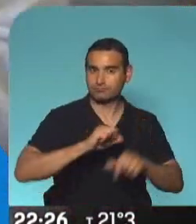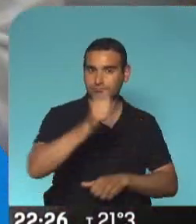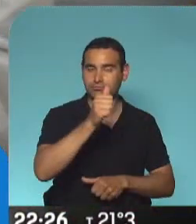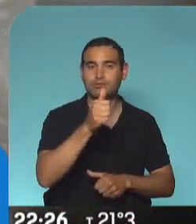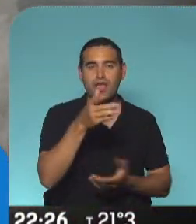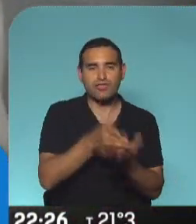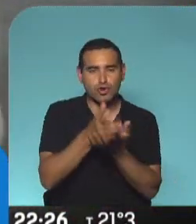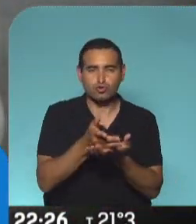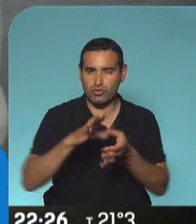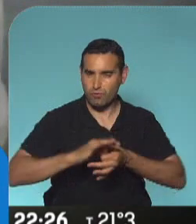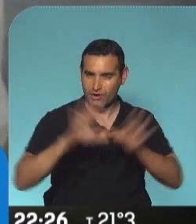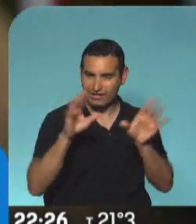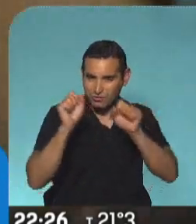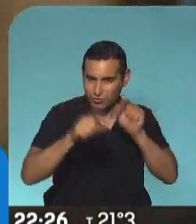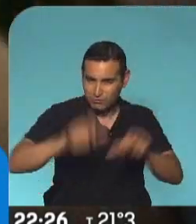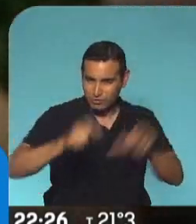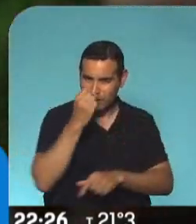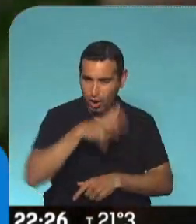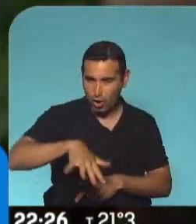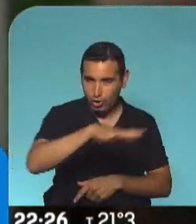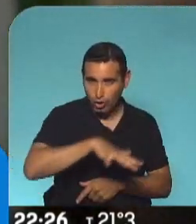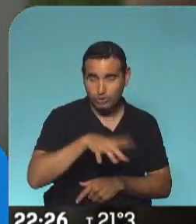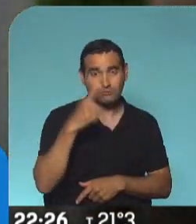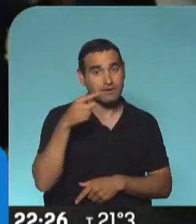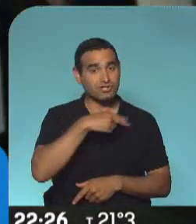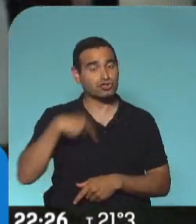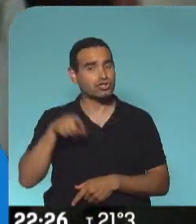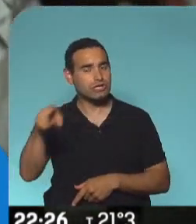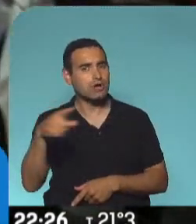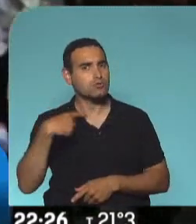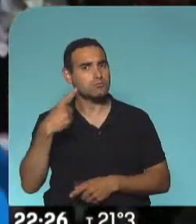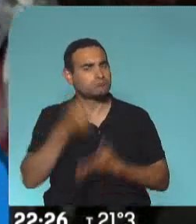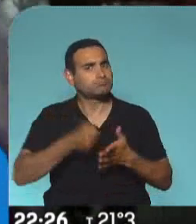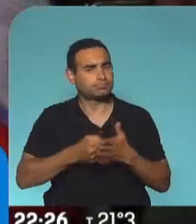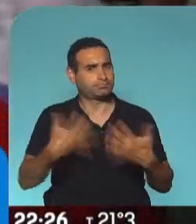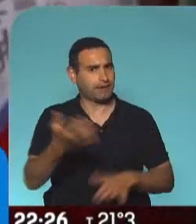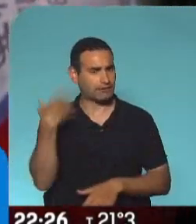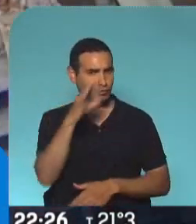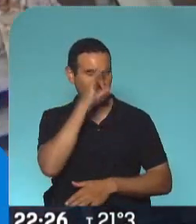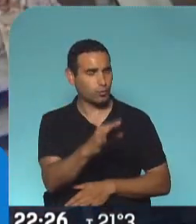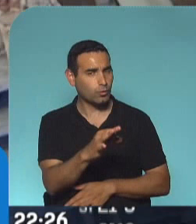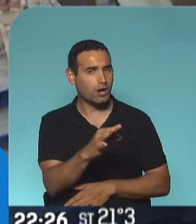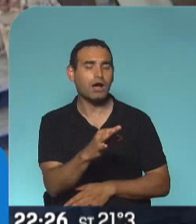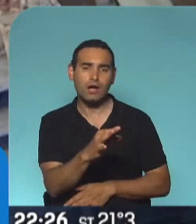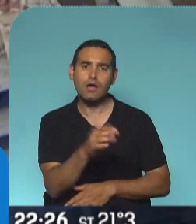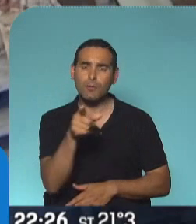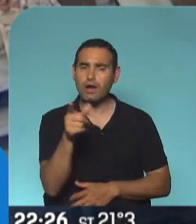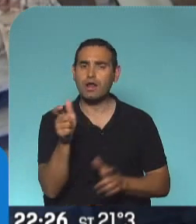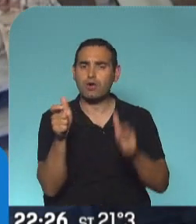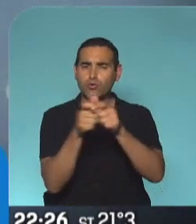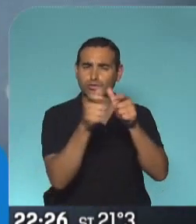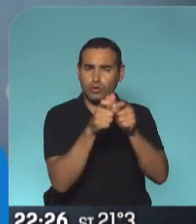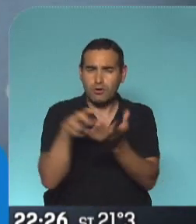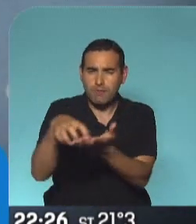derechos democráticos de los habitantes de Hong Kong pone a China frente a un desafío inédito, ya que, aunque los consejos